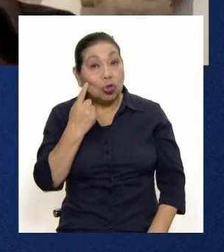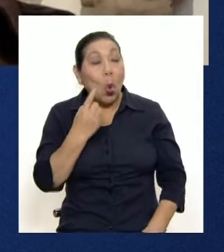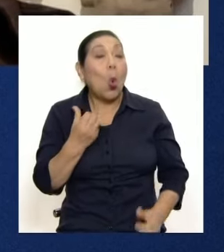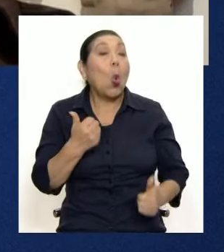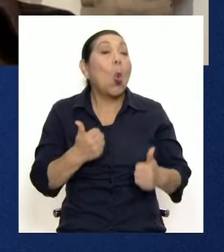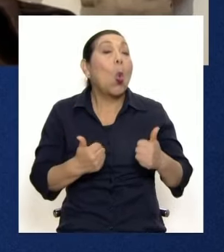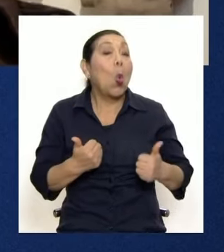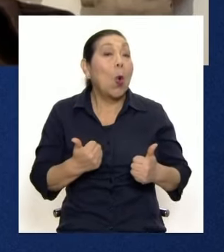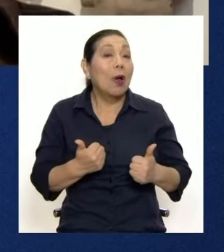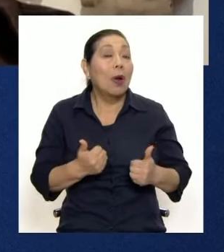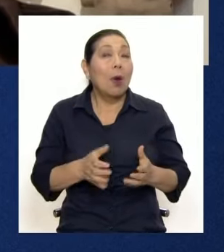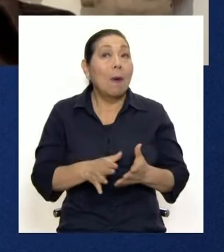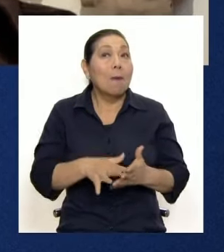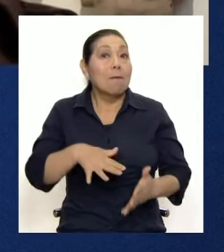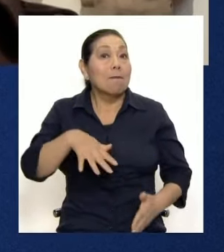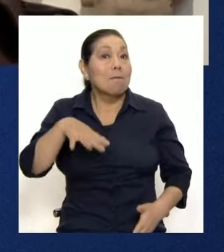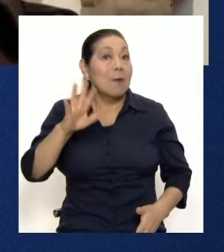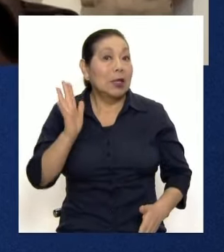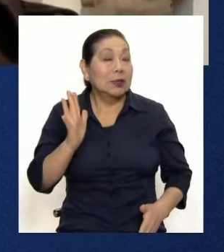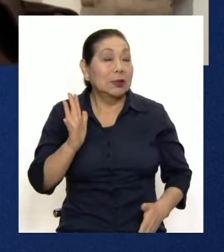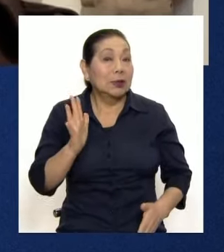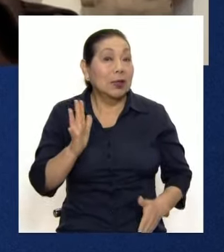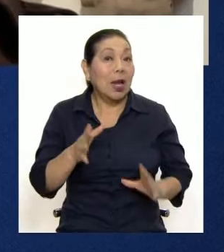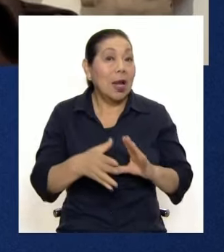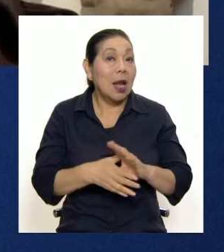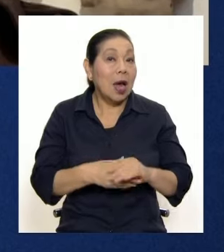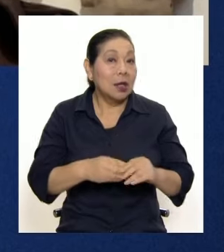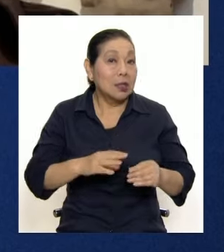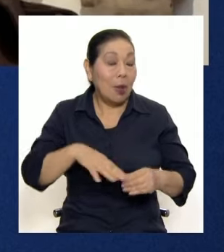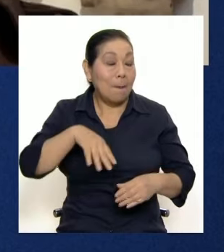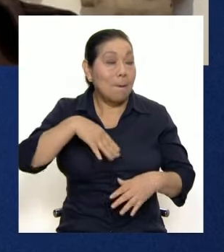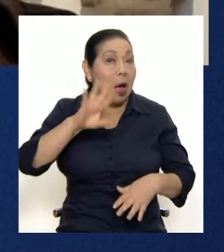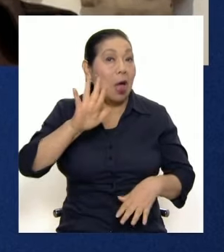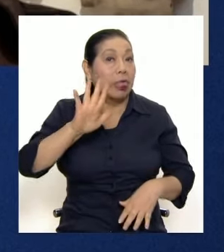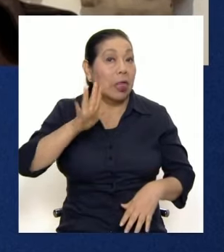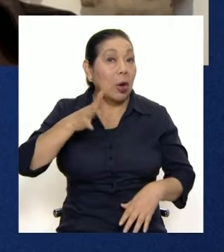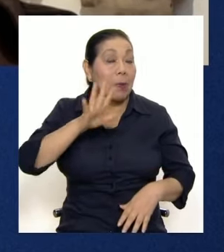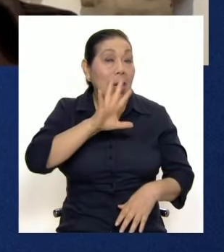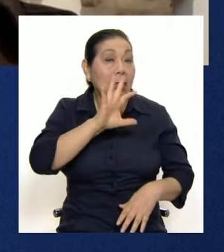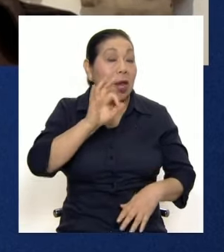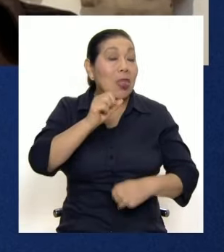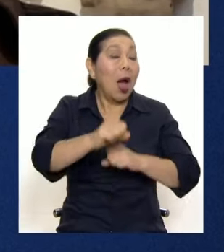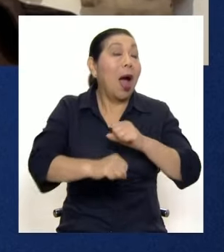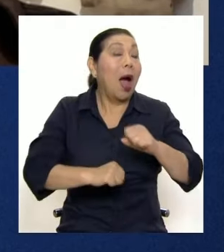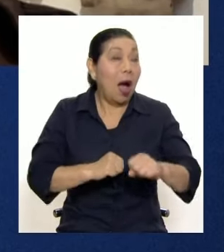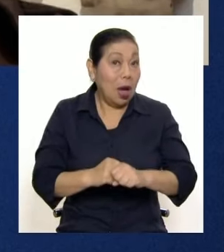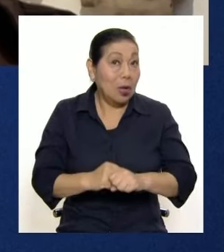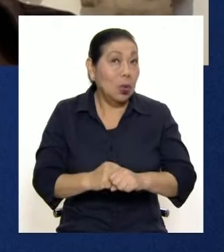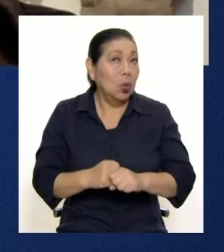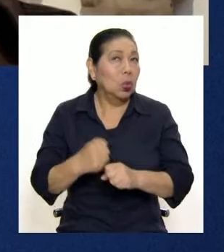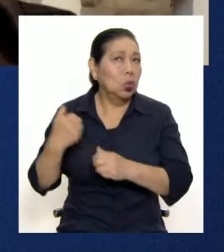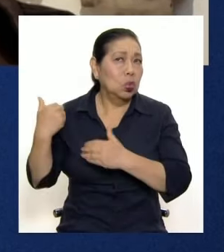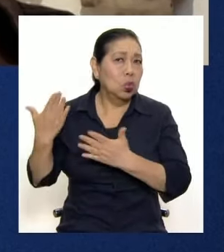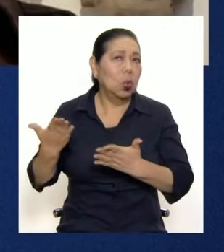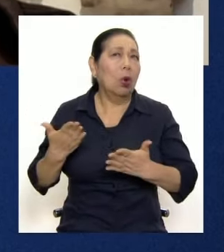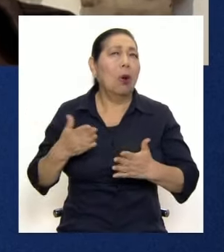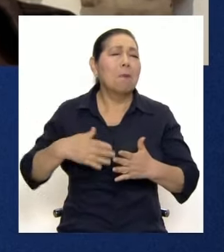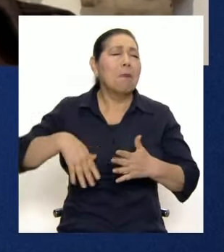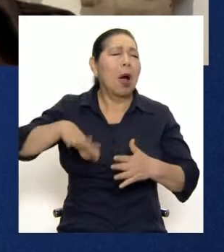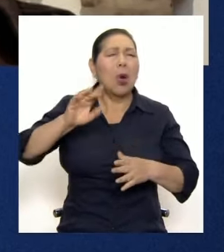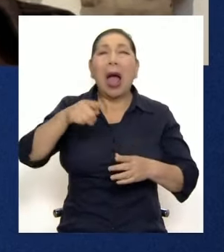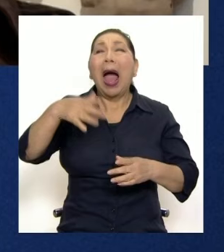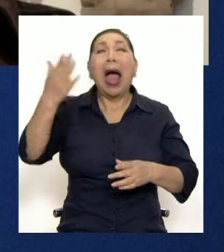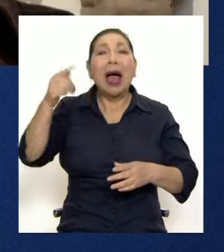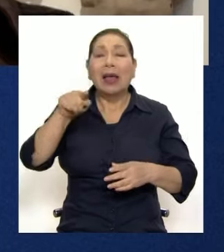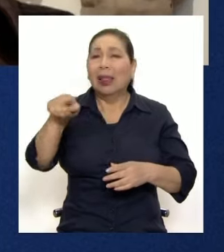Cuál es la riqueza de la historia de Perú más de 5500 años Estamos hablando Mesopotamia Egipto cosa que